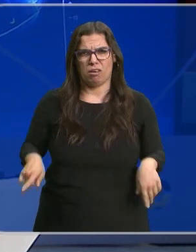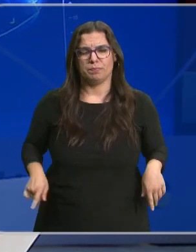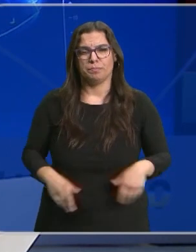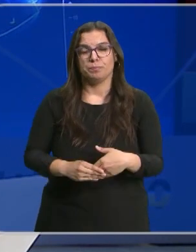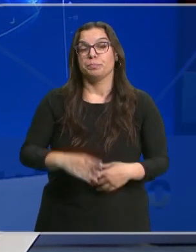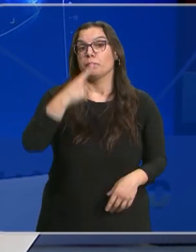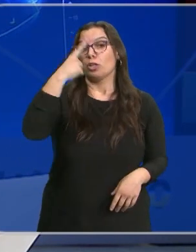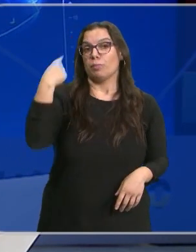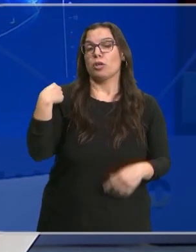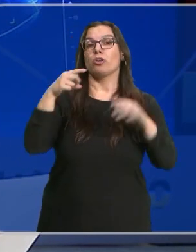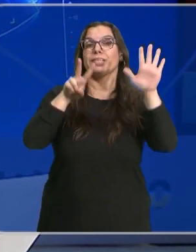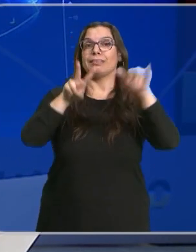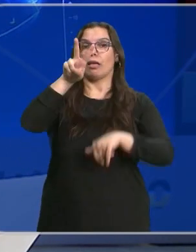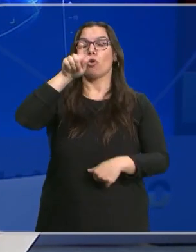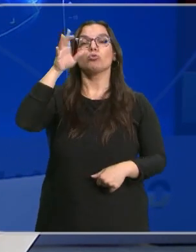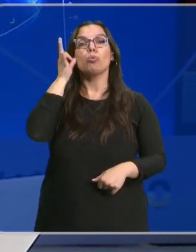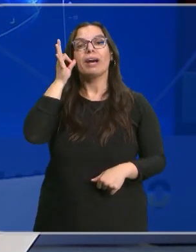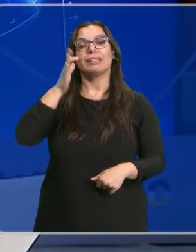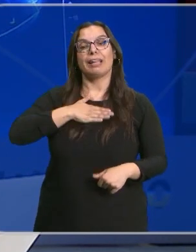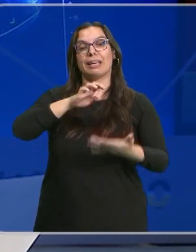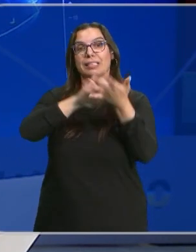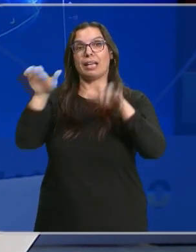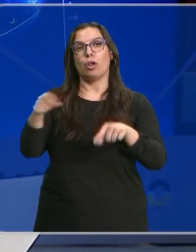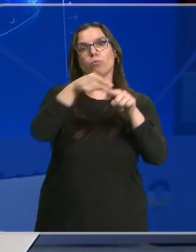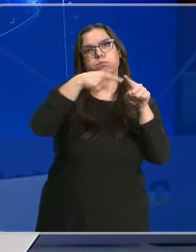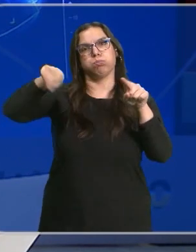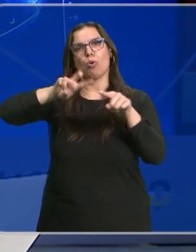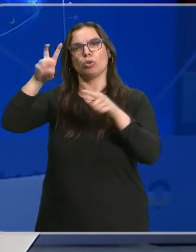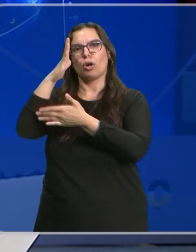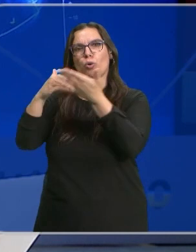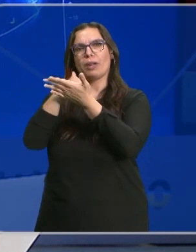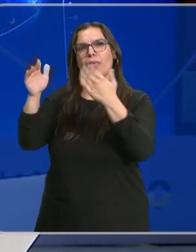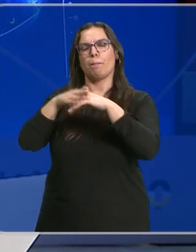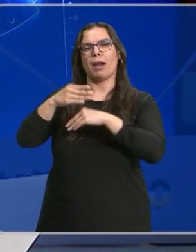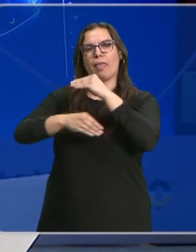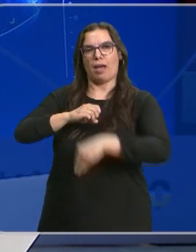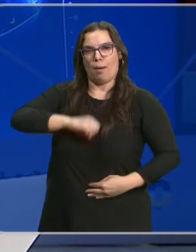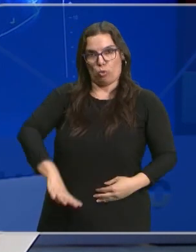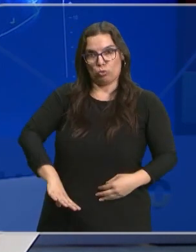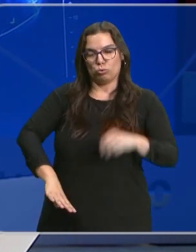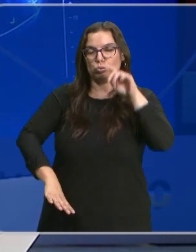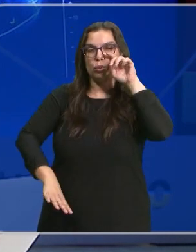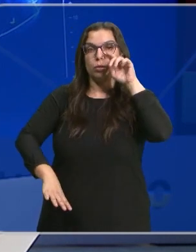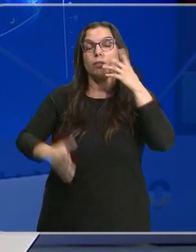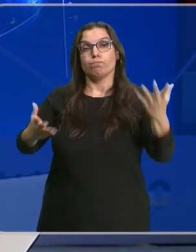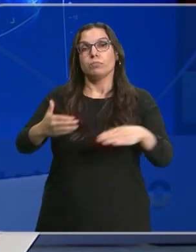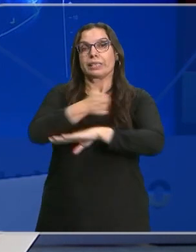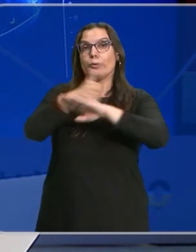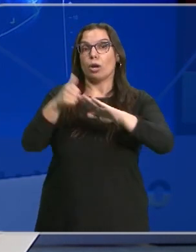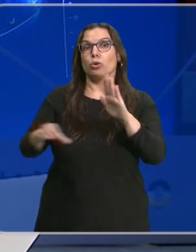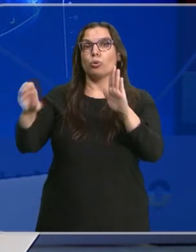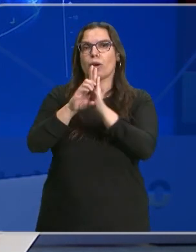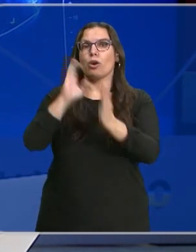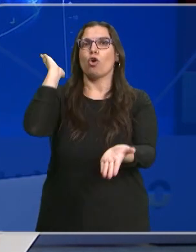El año pasado 72 mujeres de Castilla y León fueron derivadas a otras comunidades para abortar. Por algo así el Constitucional